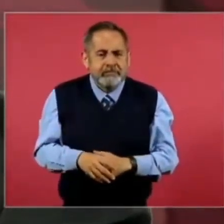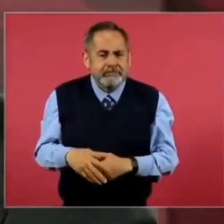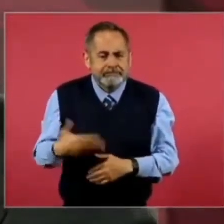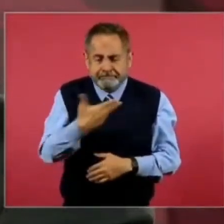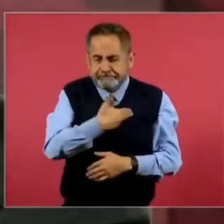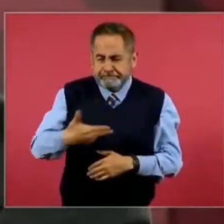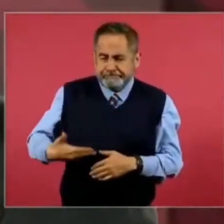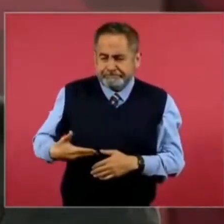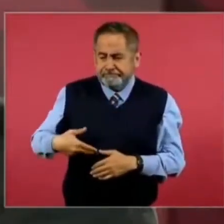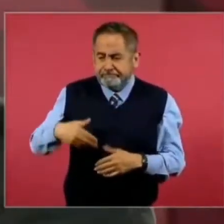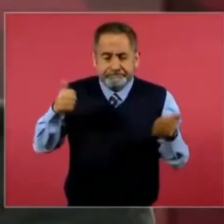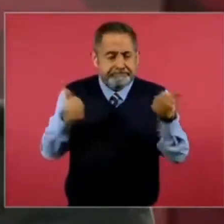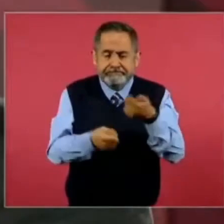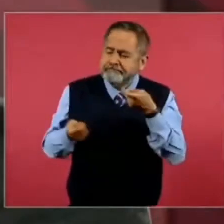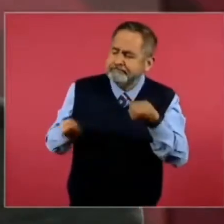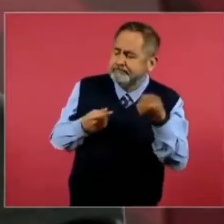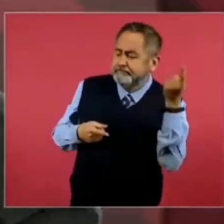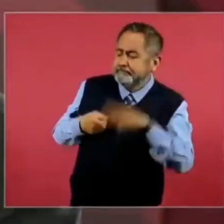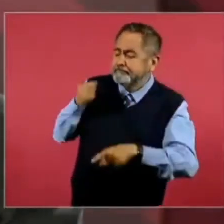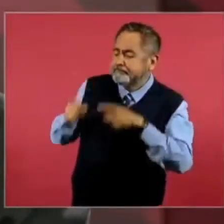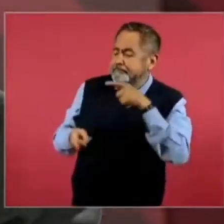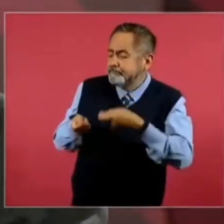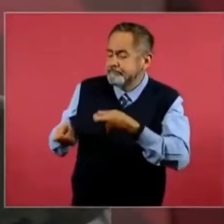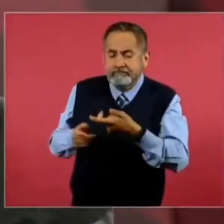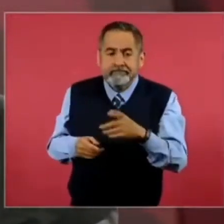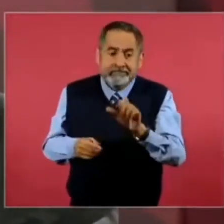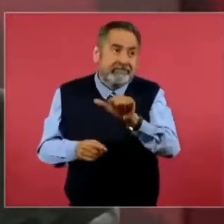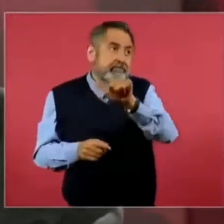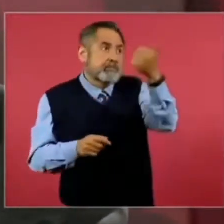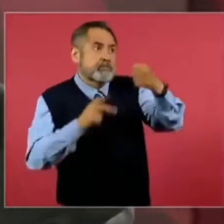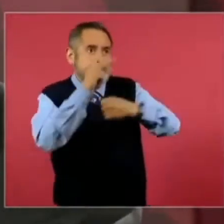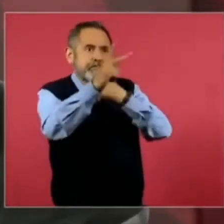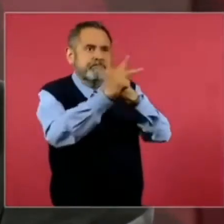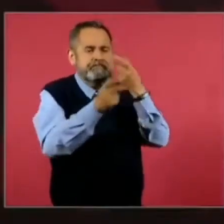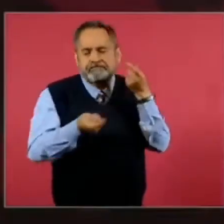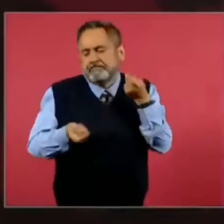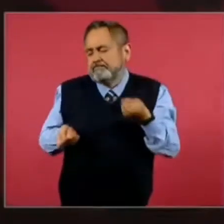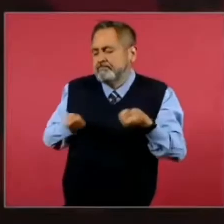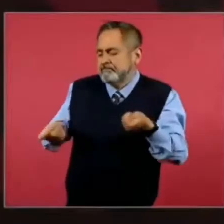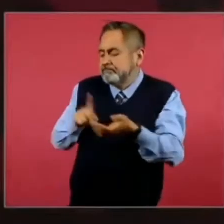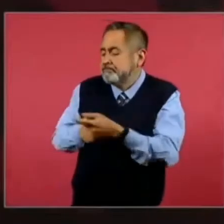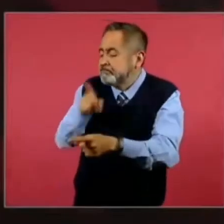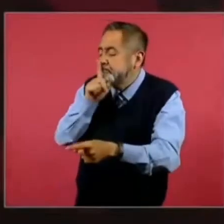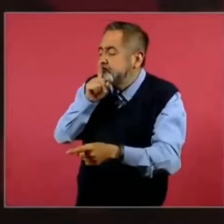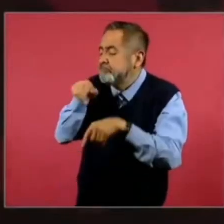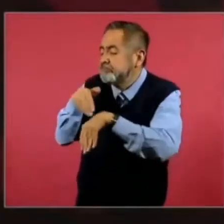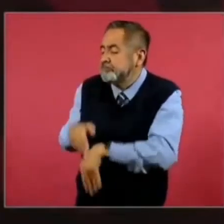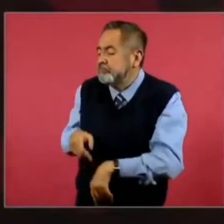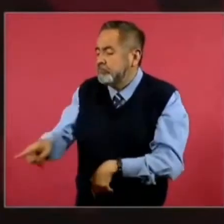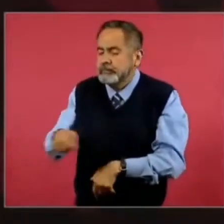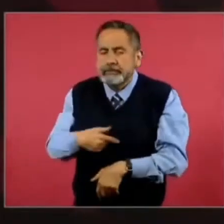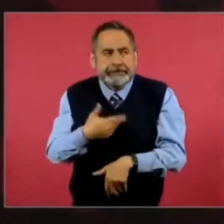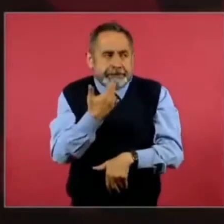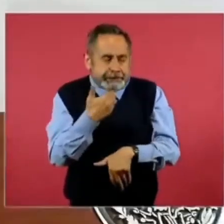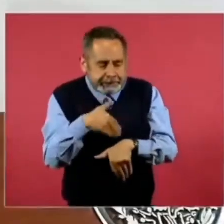sometido, porque además esa es la práctica de algunas potencias extranjeras, tener agarrado